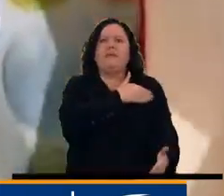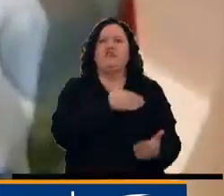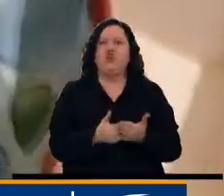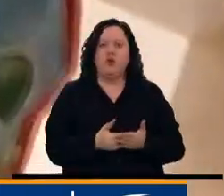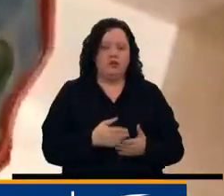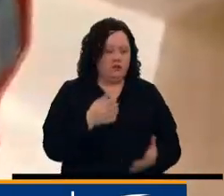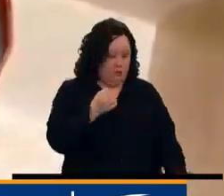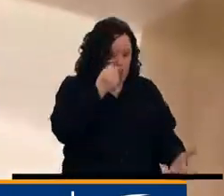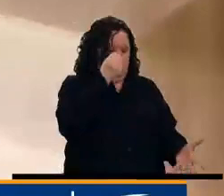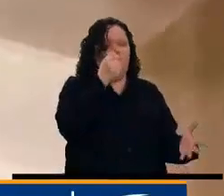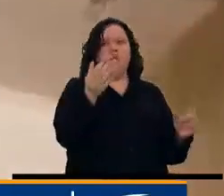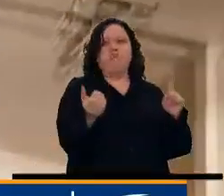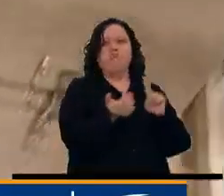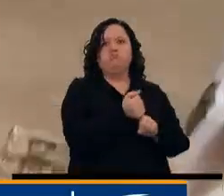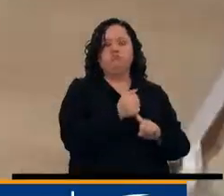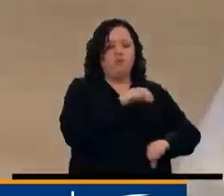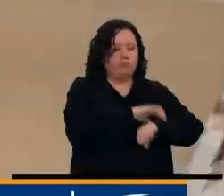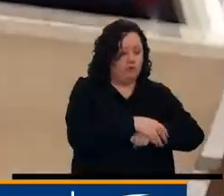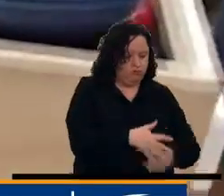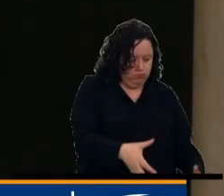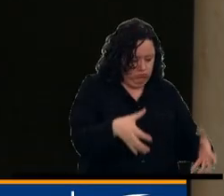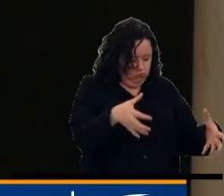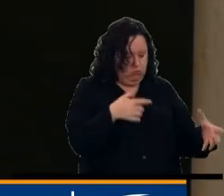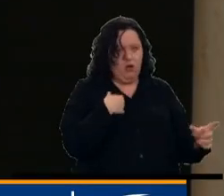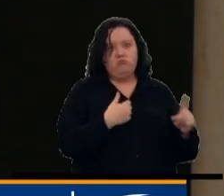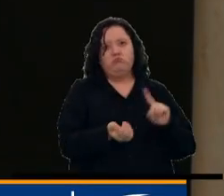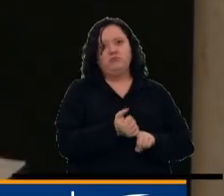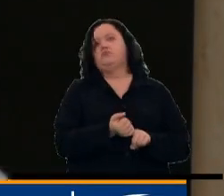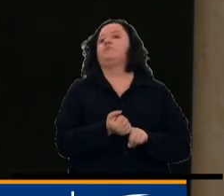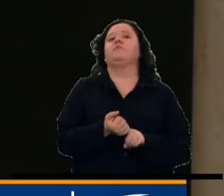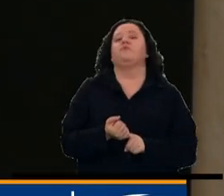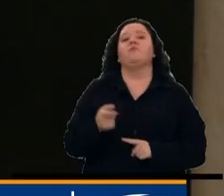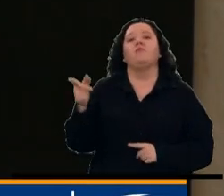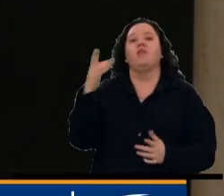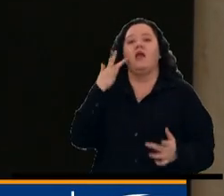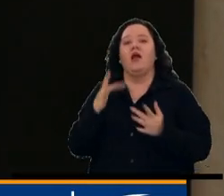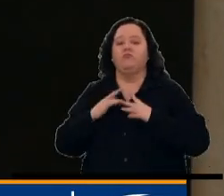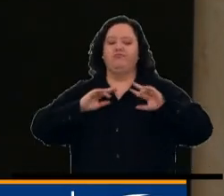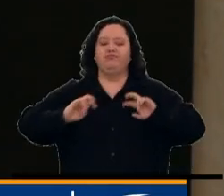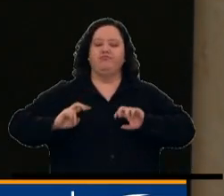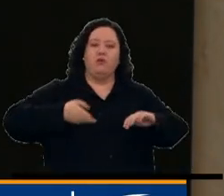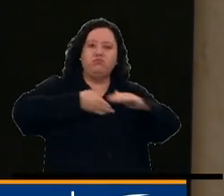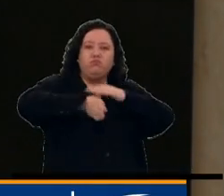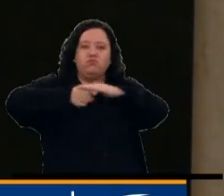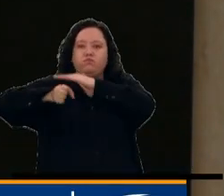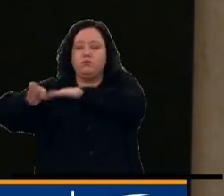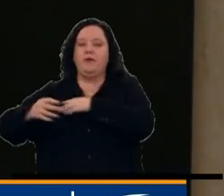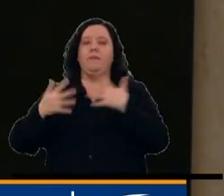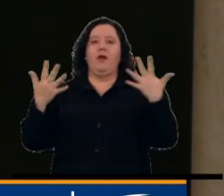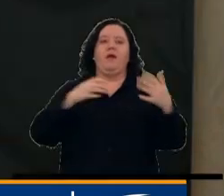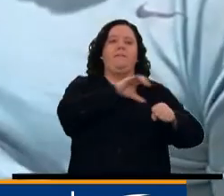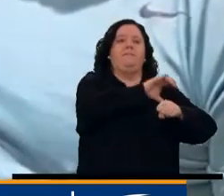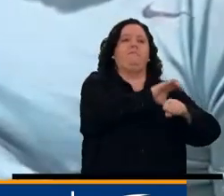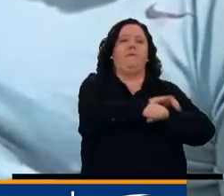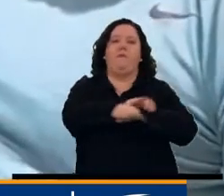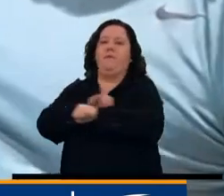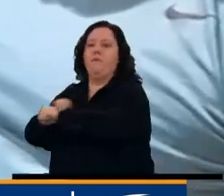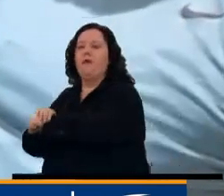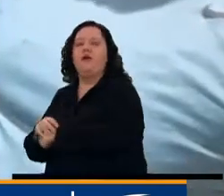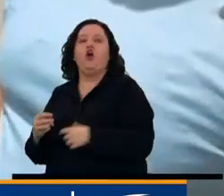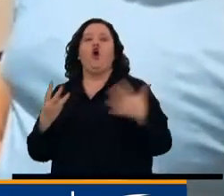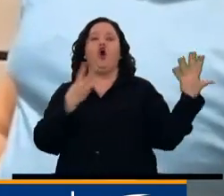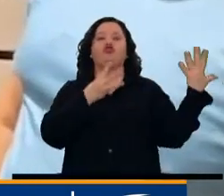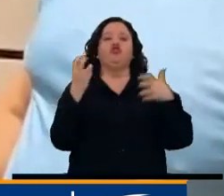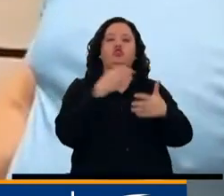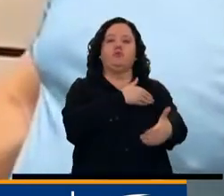de pesos en efectivo al momento de la captura. Durante las diligencias de registro y allanamiento se logró la captura de estas 10 personas. Se incautaron más de